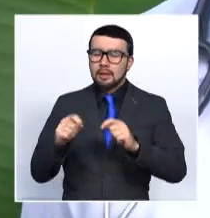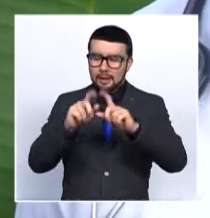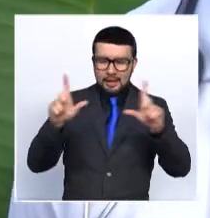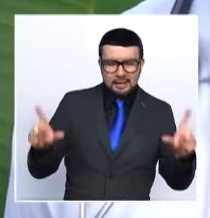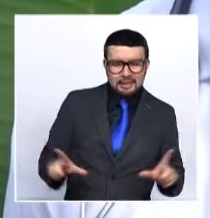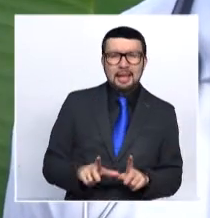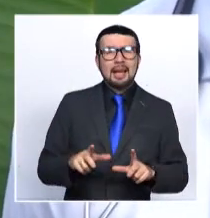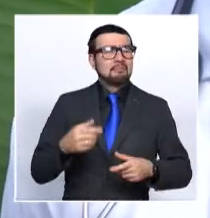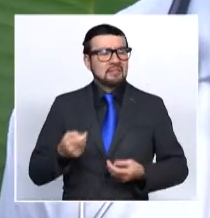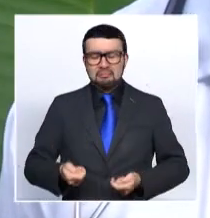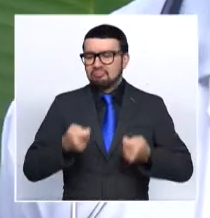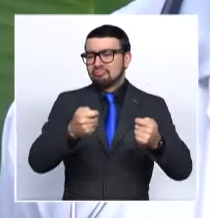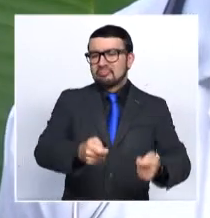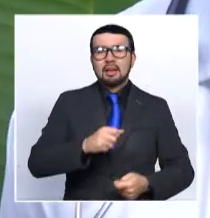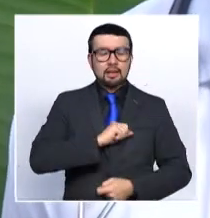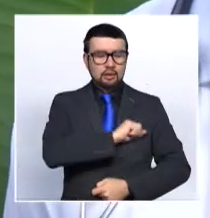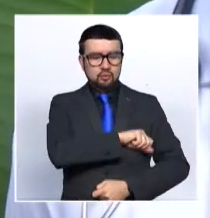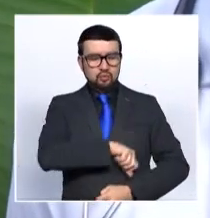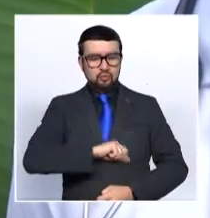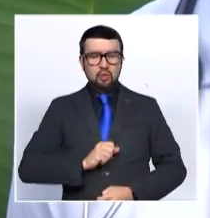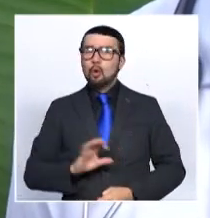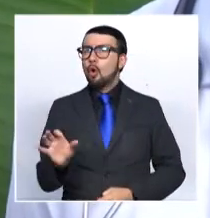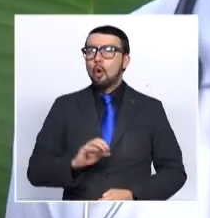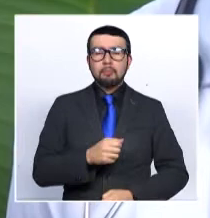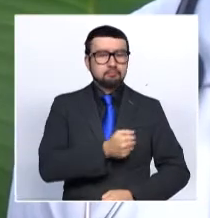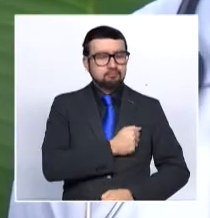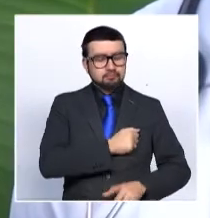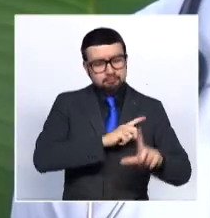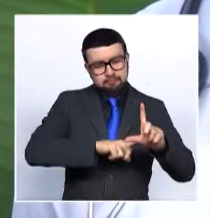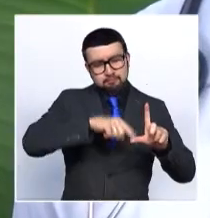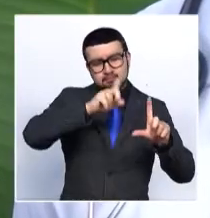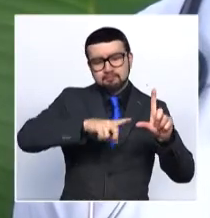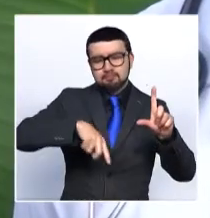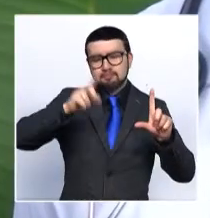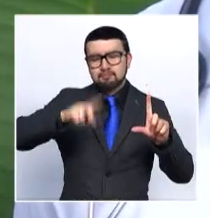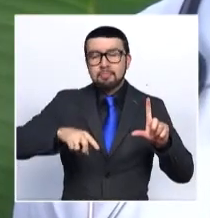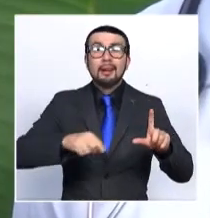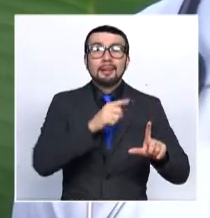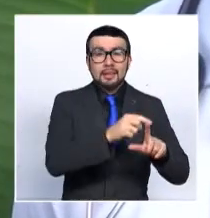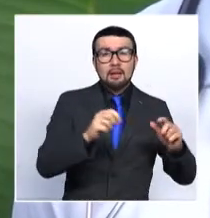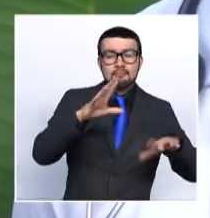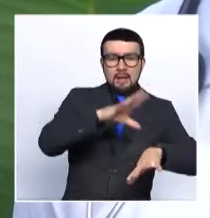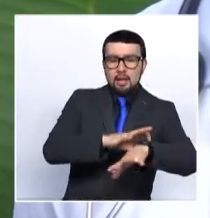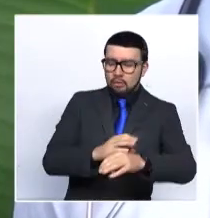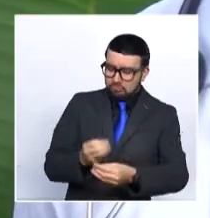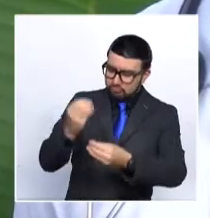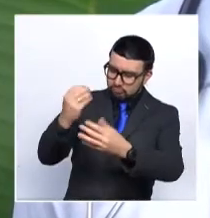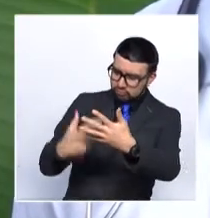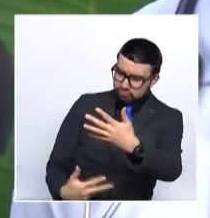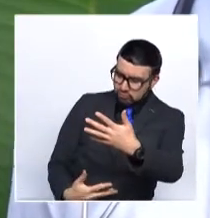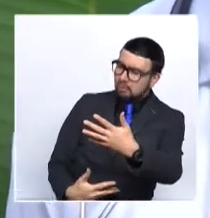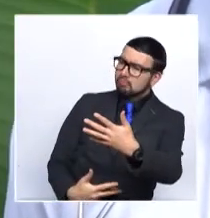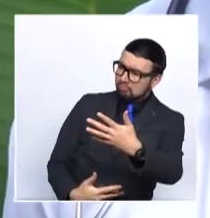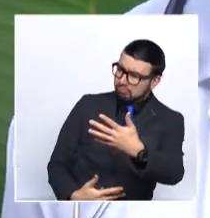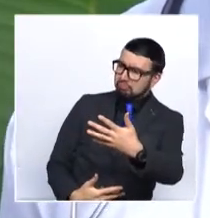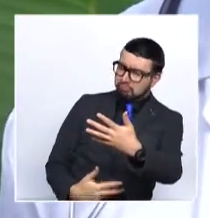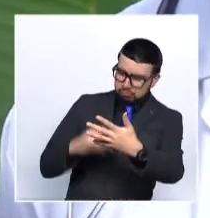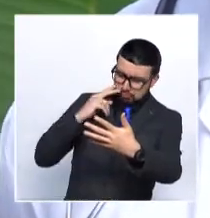las ecografías o con el electrocardiograma, y ya el médico tiene un apoyo para hacer el diagnóstico.